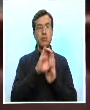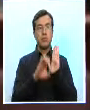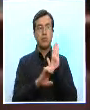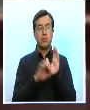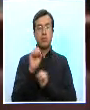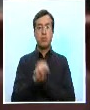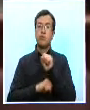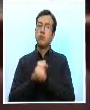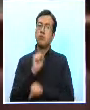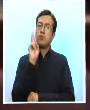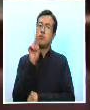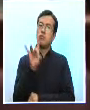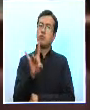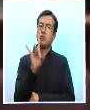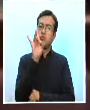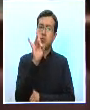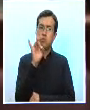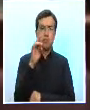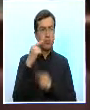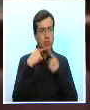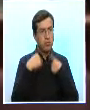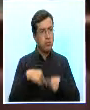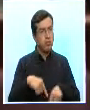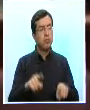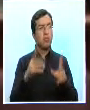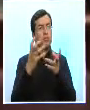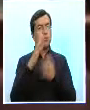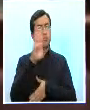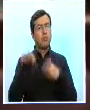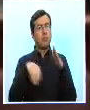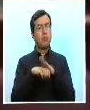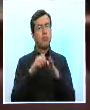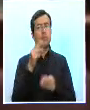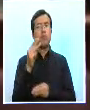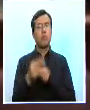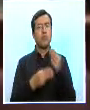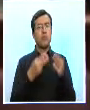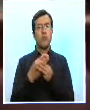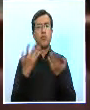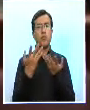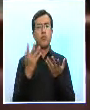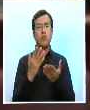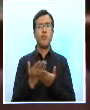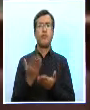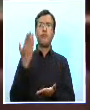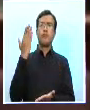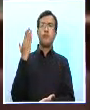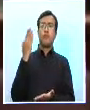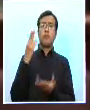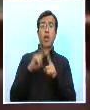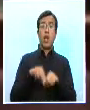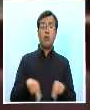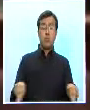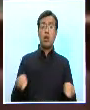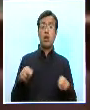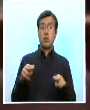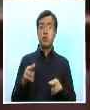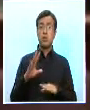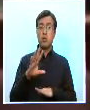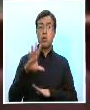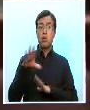2008 sentó un precedente que queremos llevar al resto del mundo que es el precedente de que la naturaleza también sea